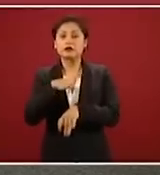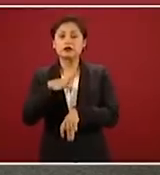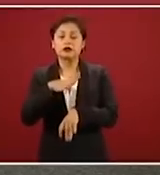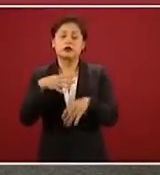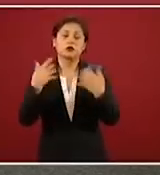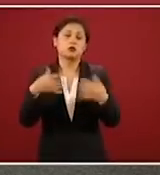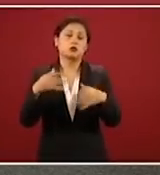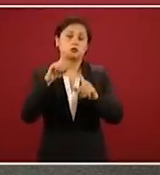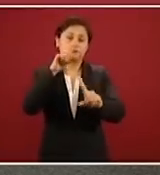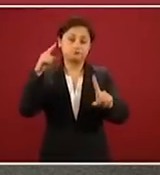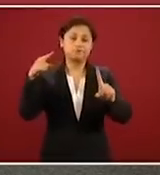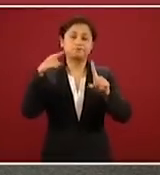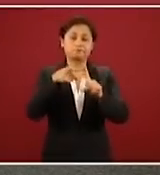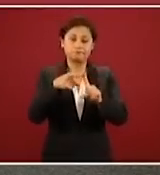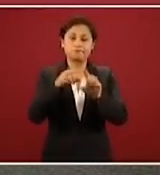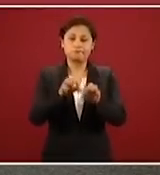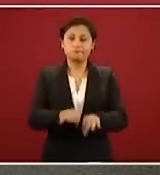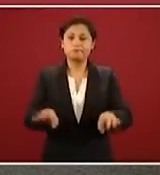pero además